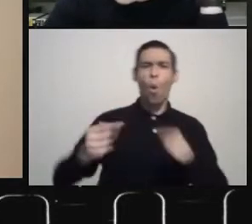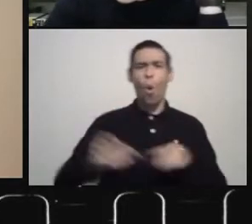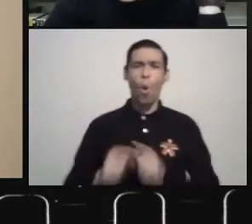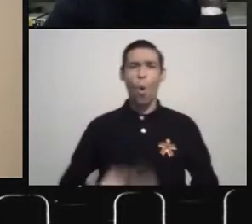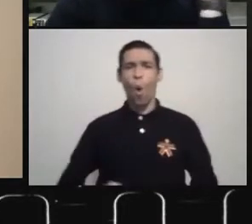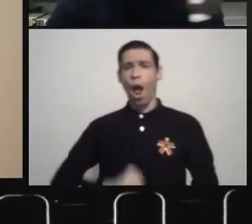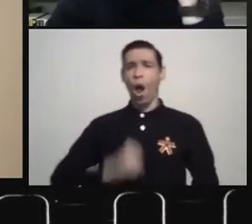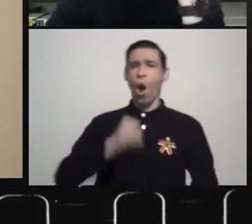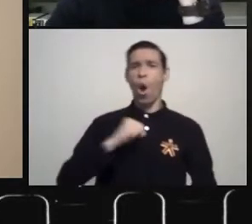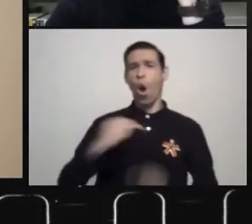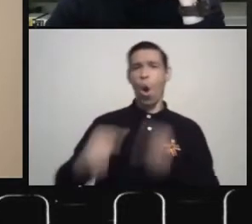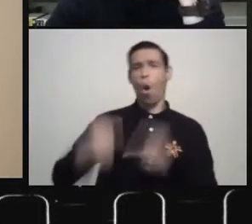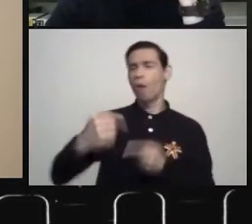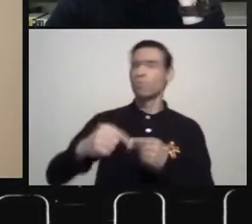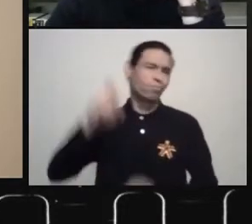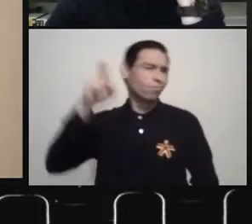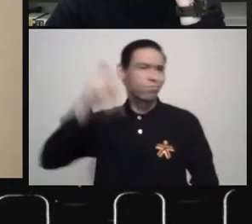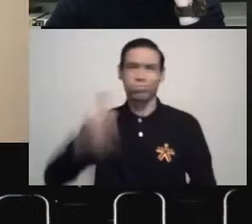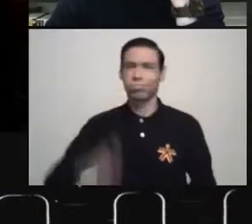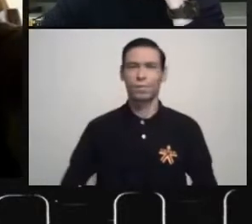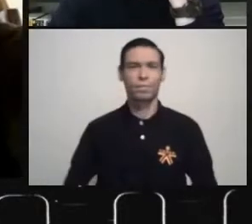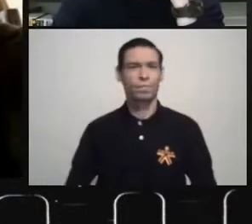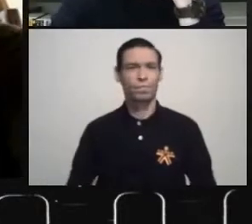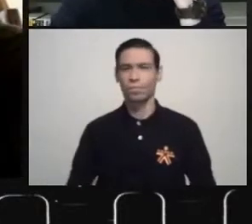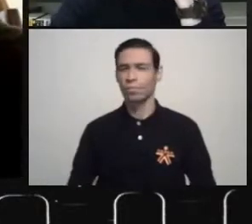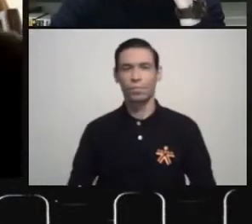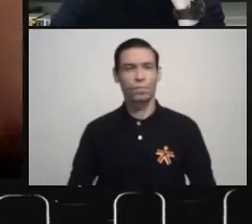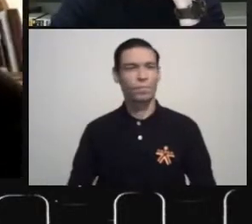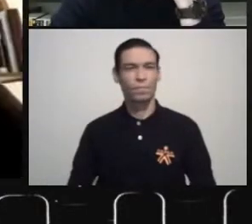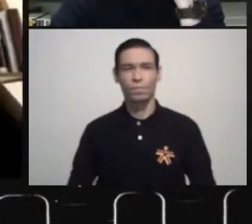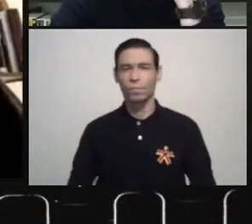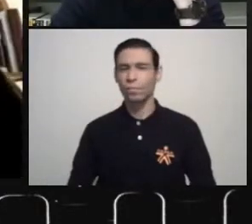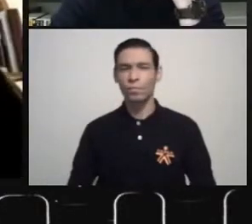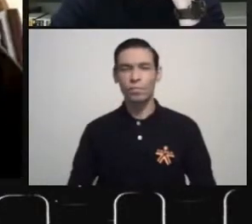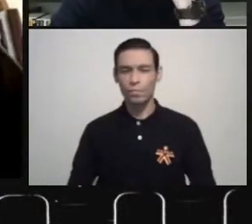dos. No, es que